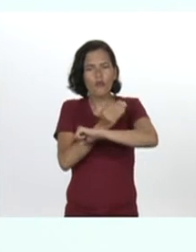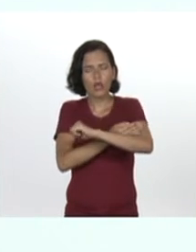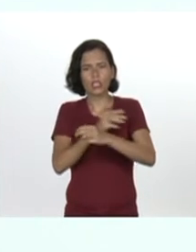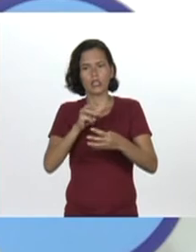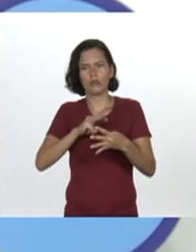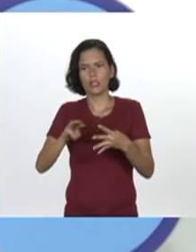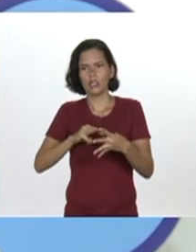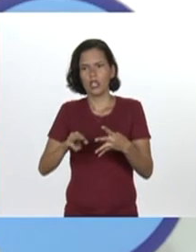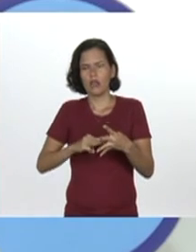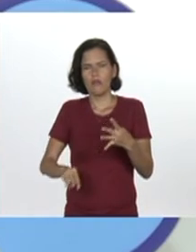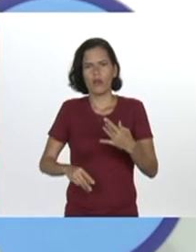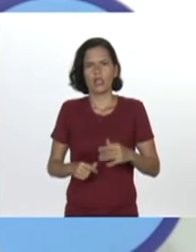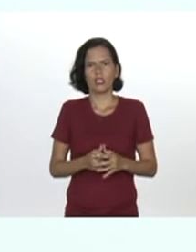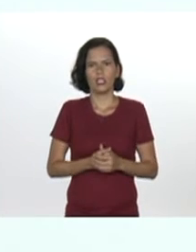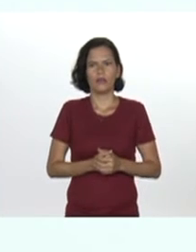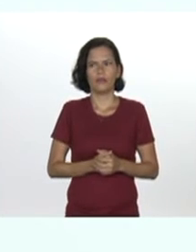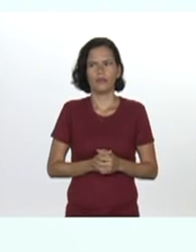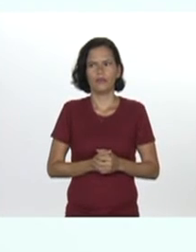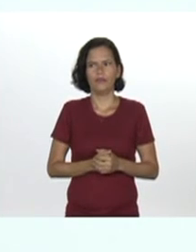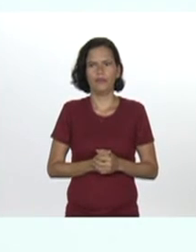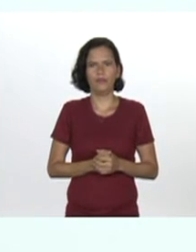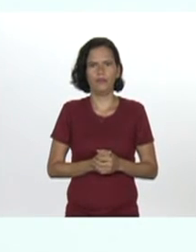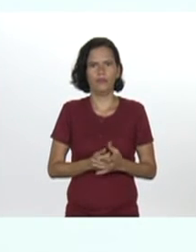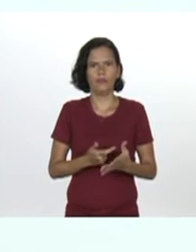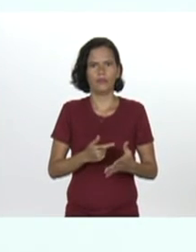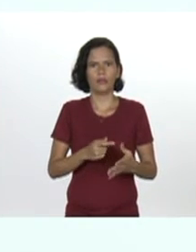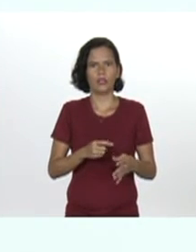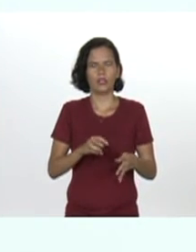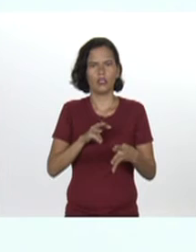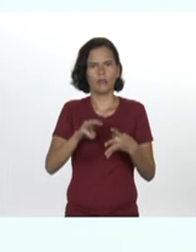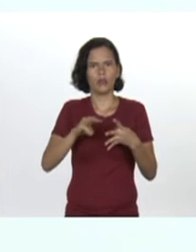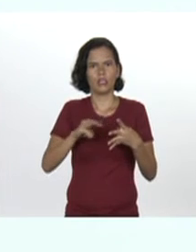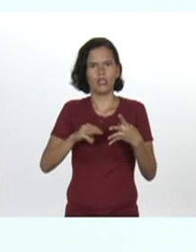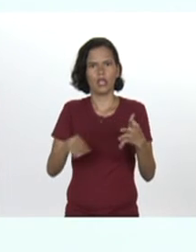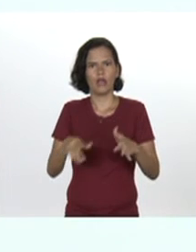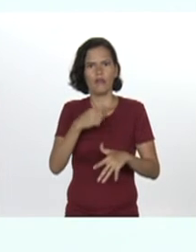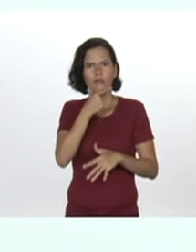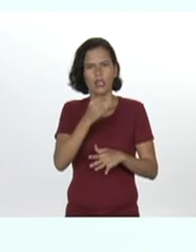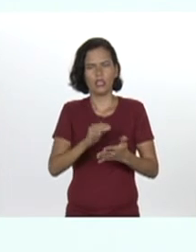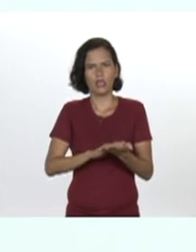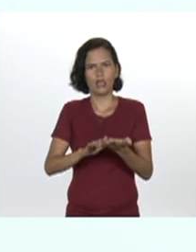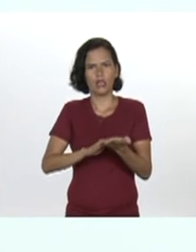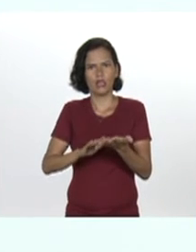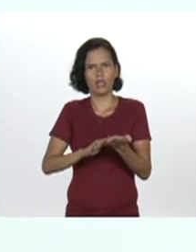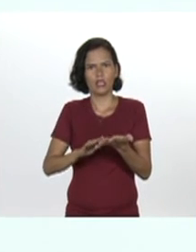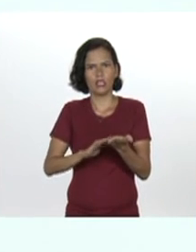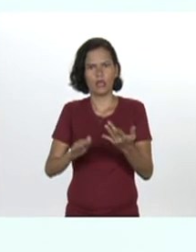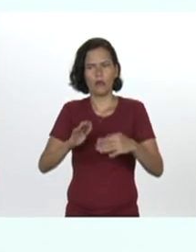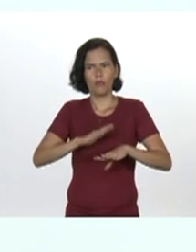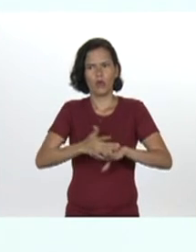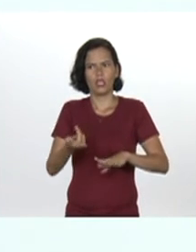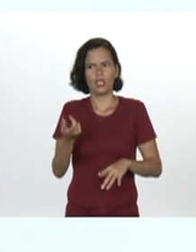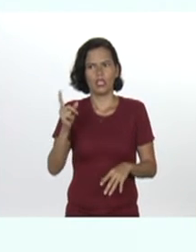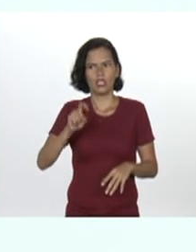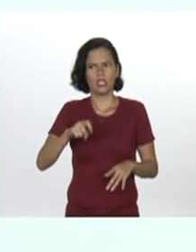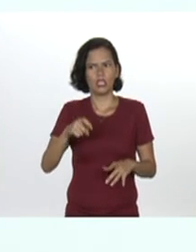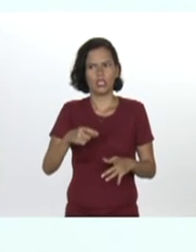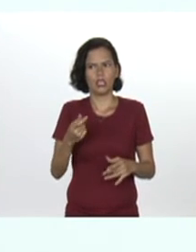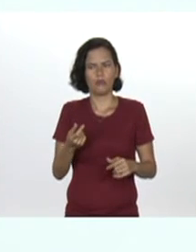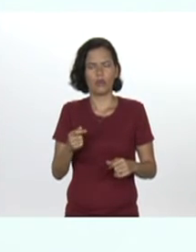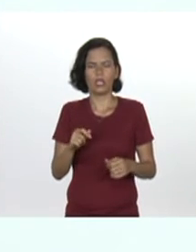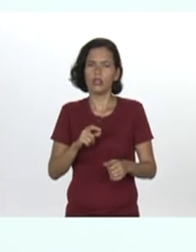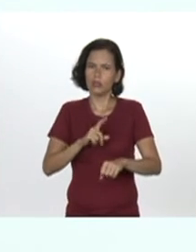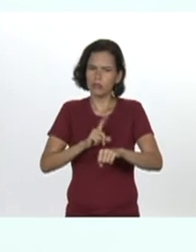hablábamos anteriormente, que sean de un material duradero, que como va a ser material susceptible al rastreo, pues necesitamos darle